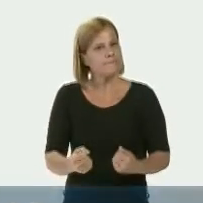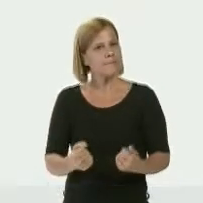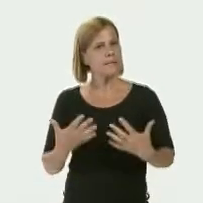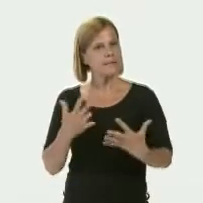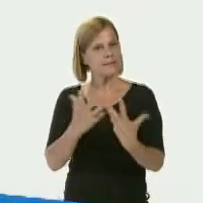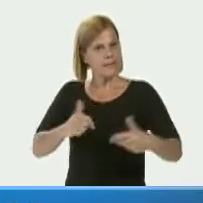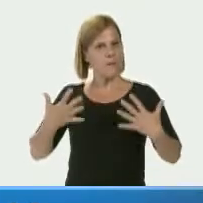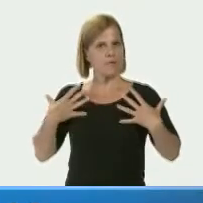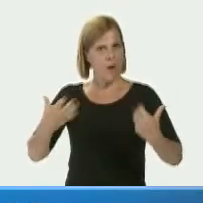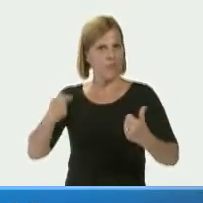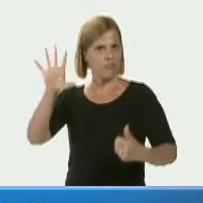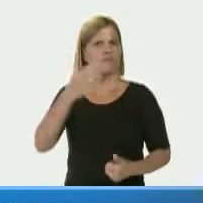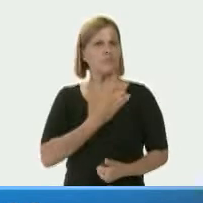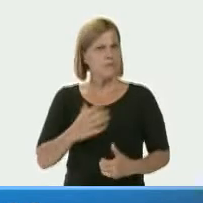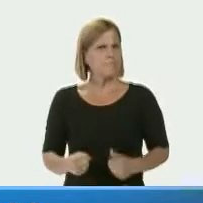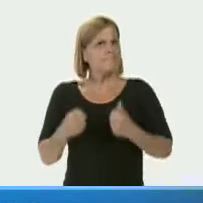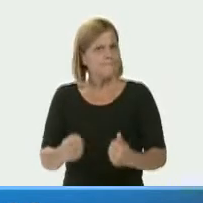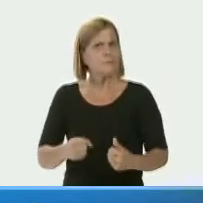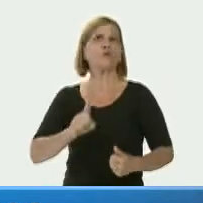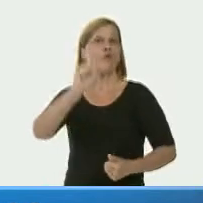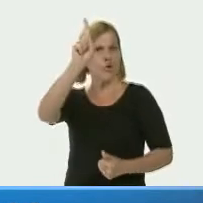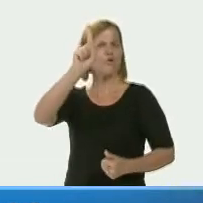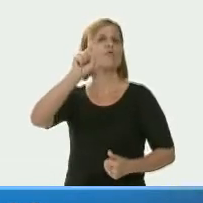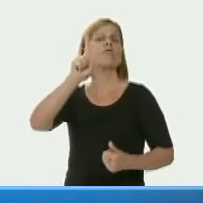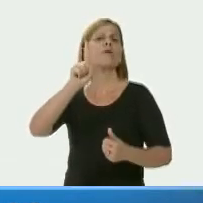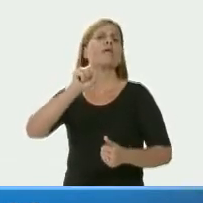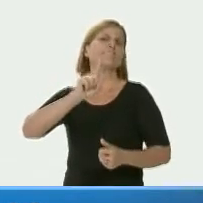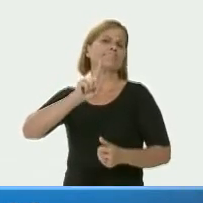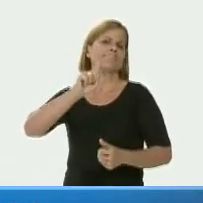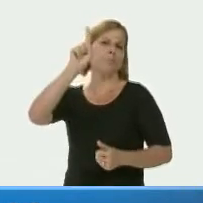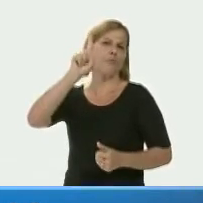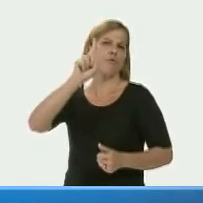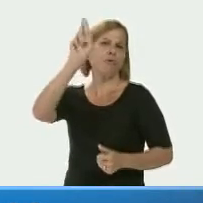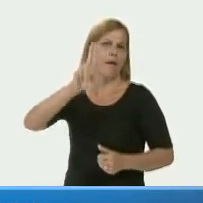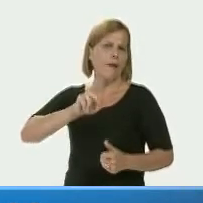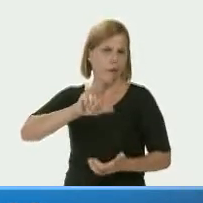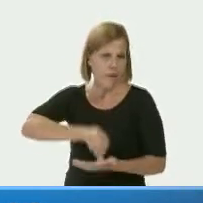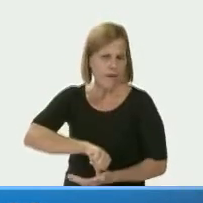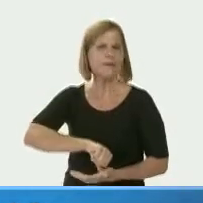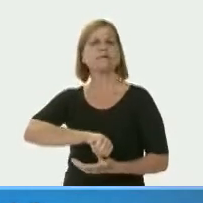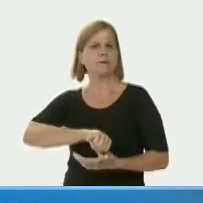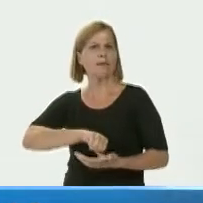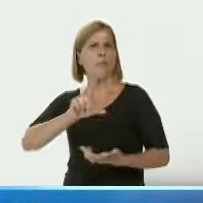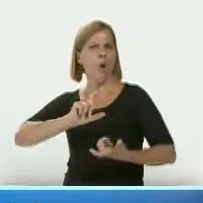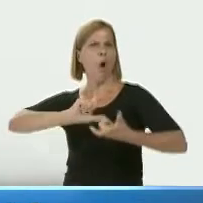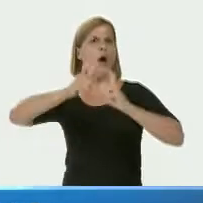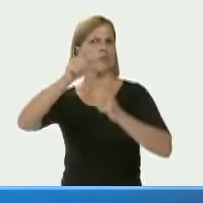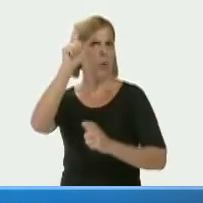salud provincial, empezando desde el norte por Reconquista, que no solamente que se ha puesto al día en